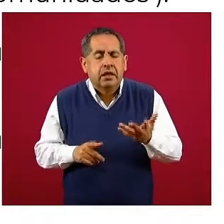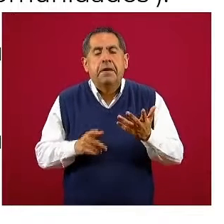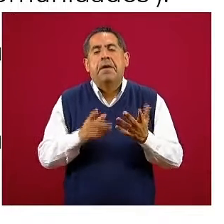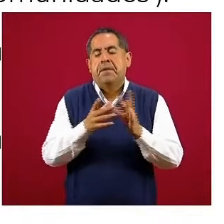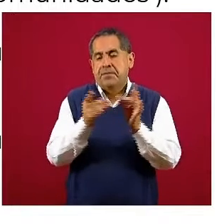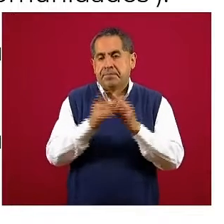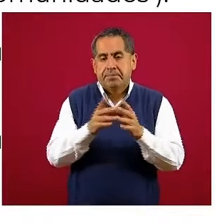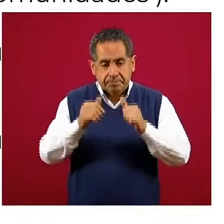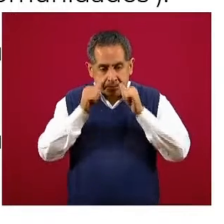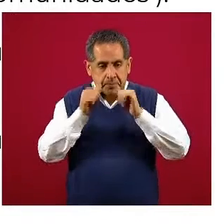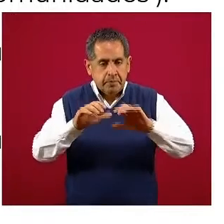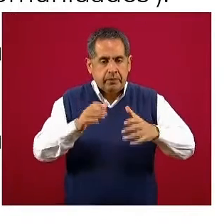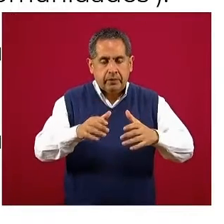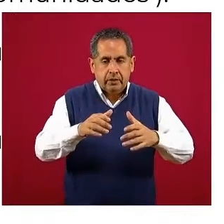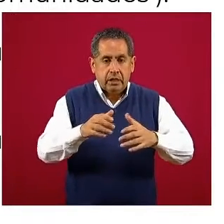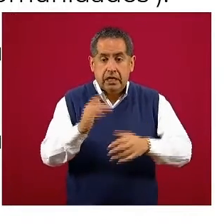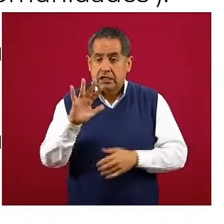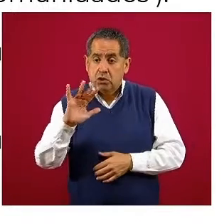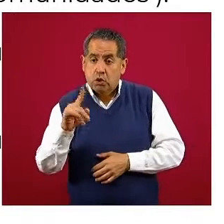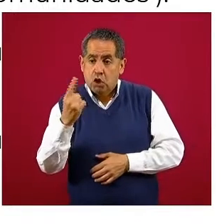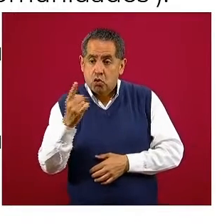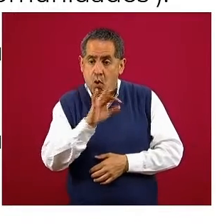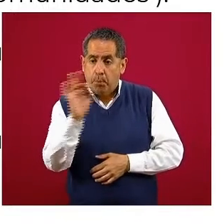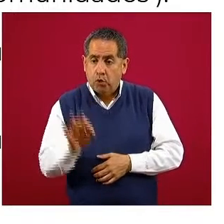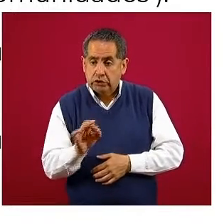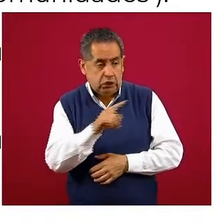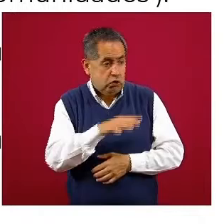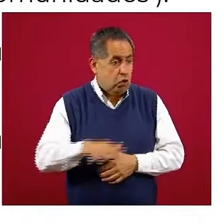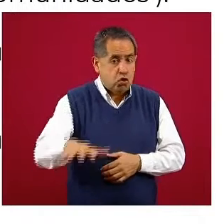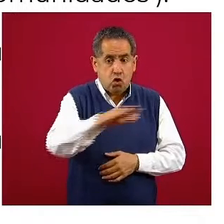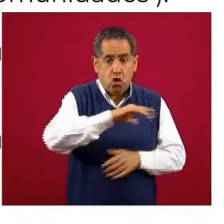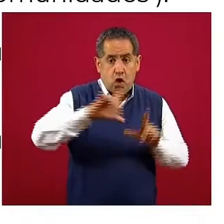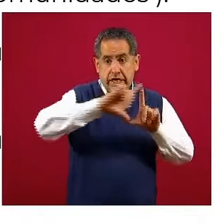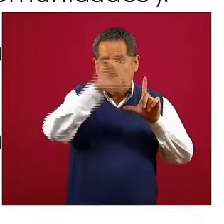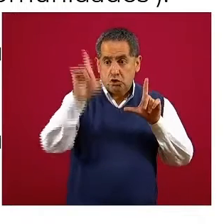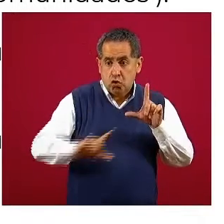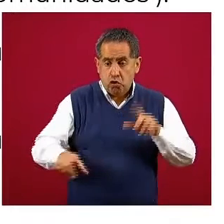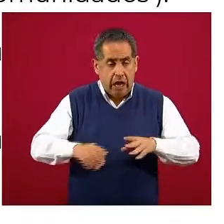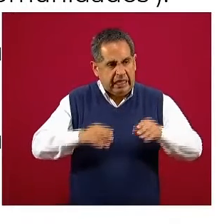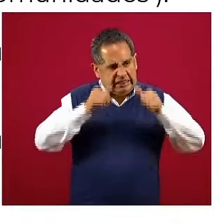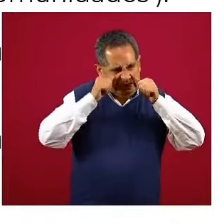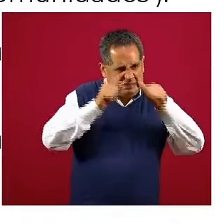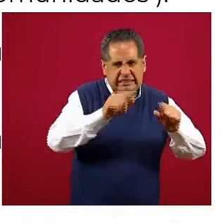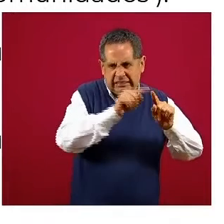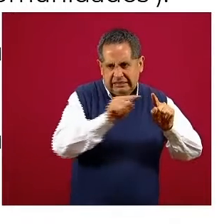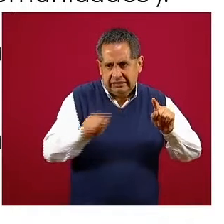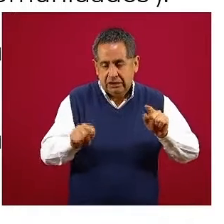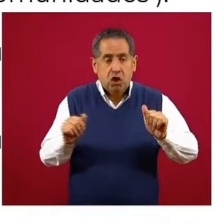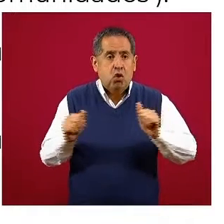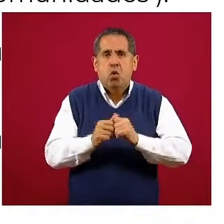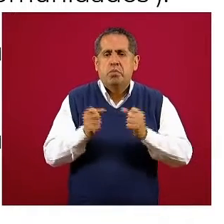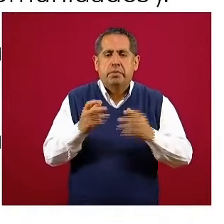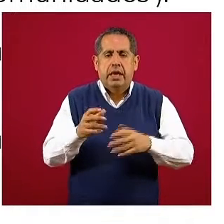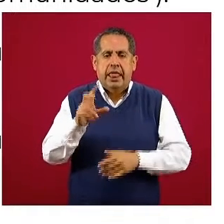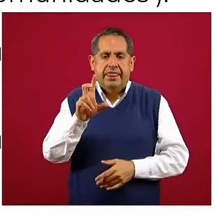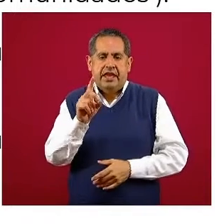también apoyando a 6,471 productores de caña de azúcar. En total estamos apoyando al día de hoy